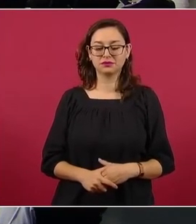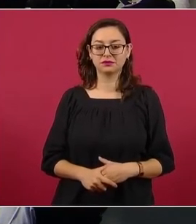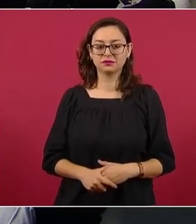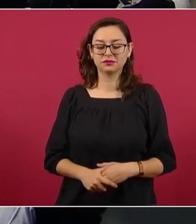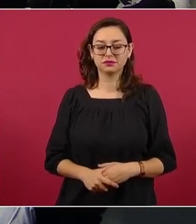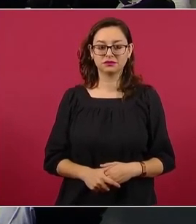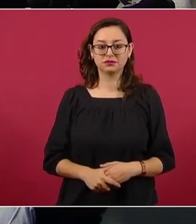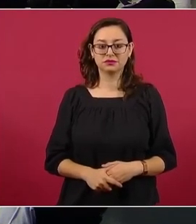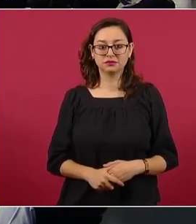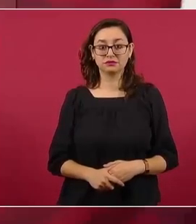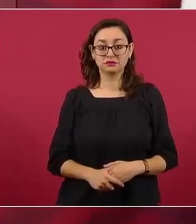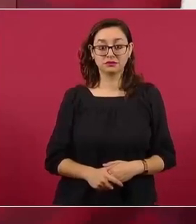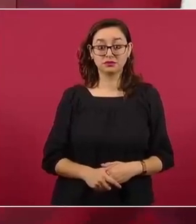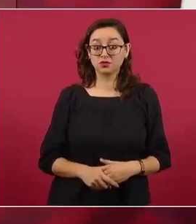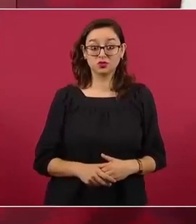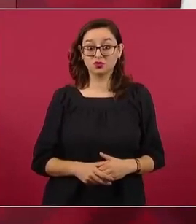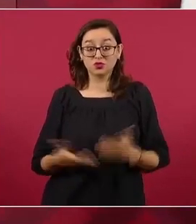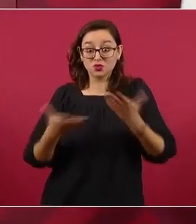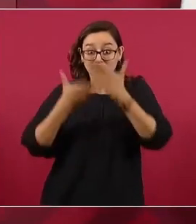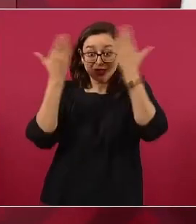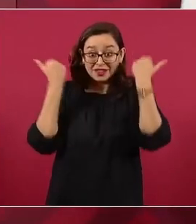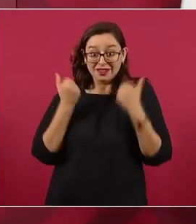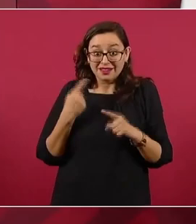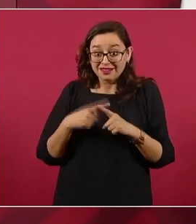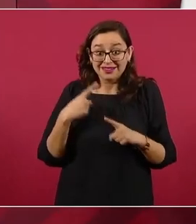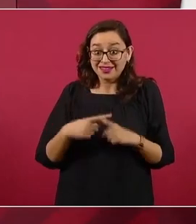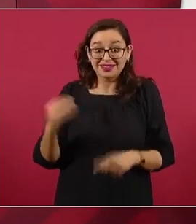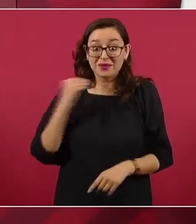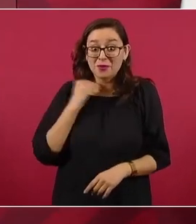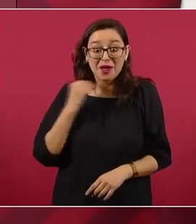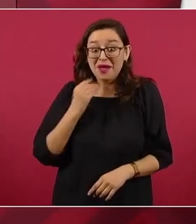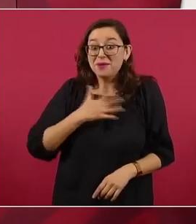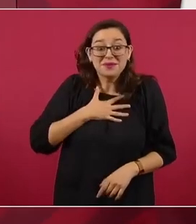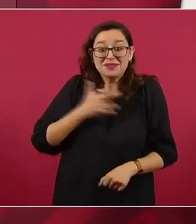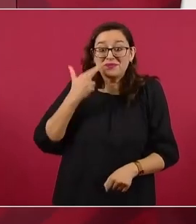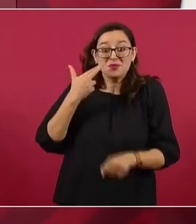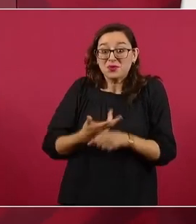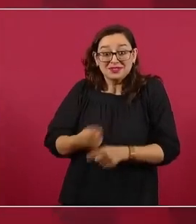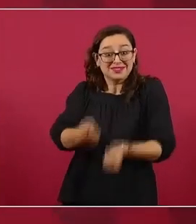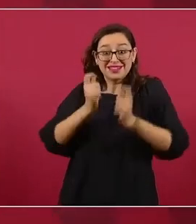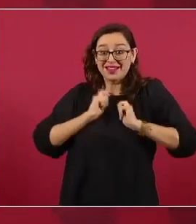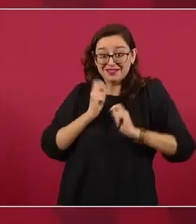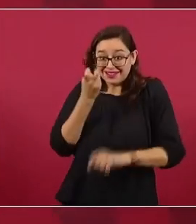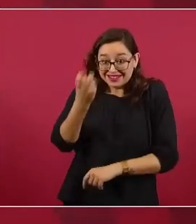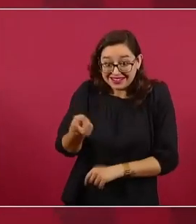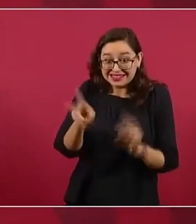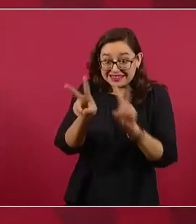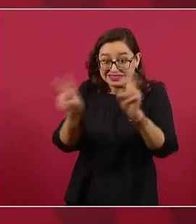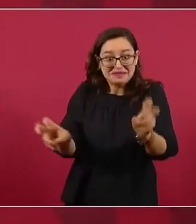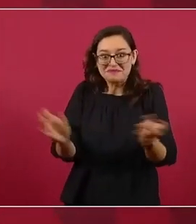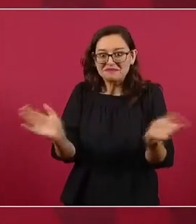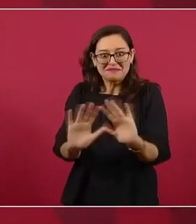No sé quiénes sean los abogados, yo no sé, yo no me encargo de estos asuntos. No soy